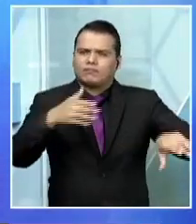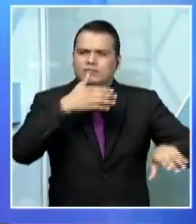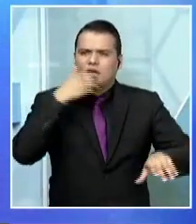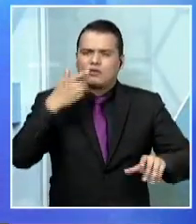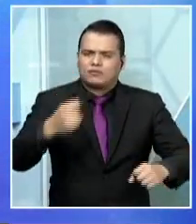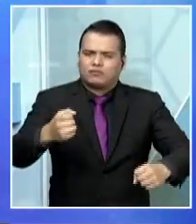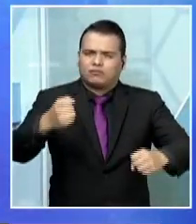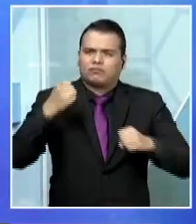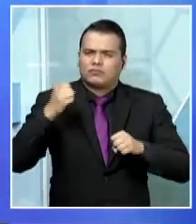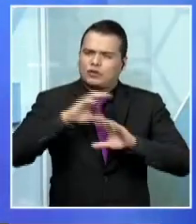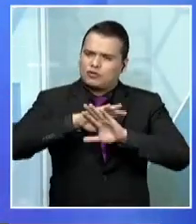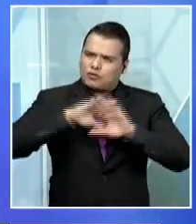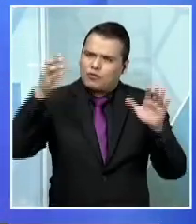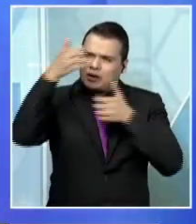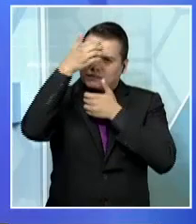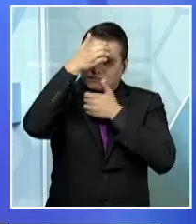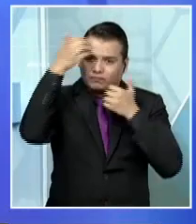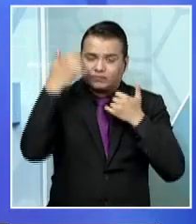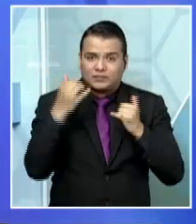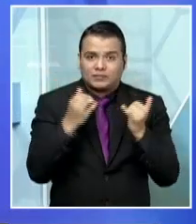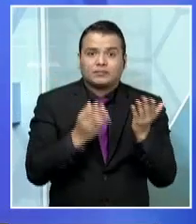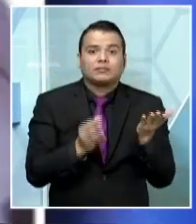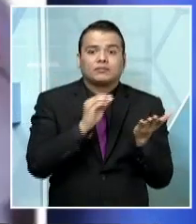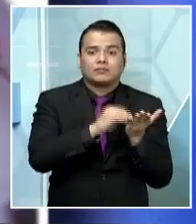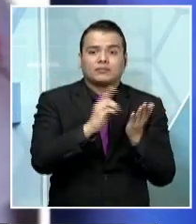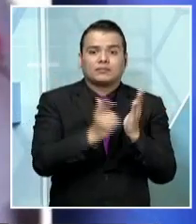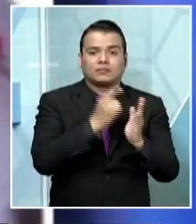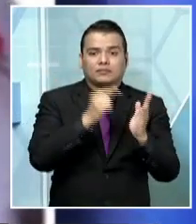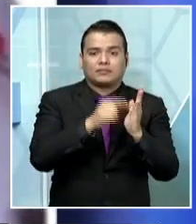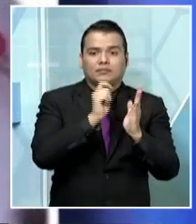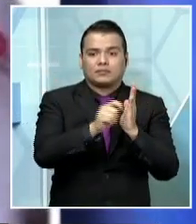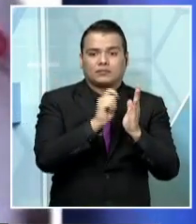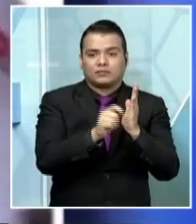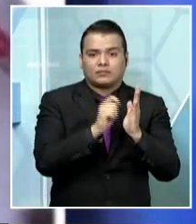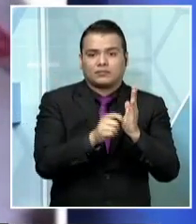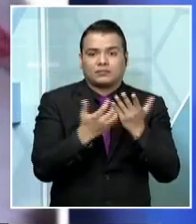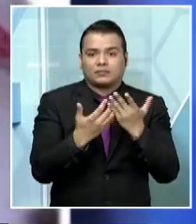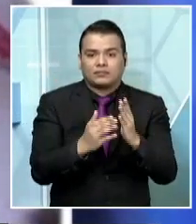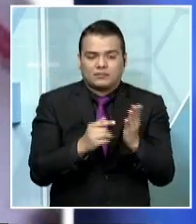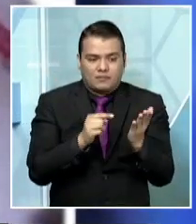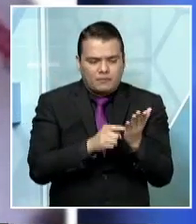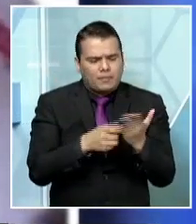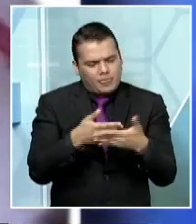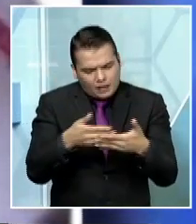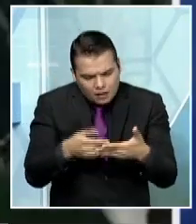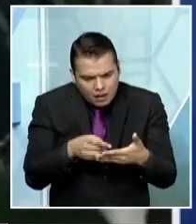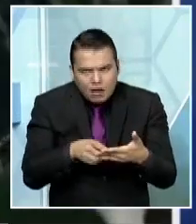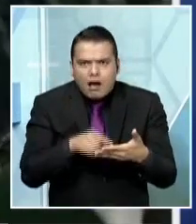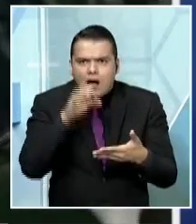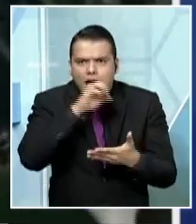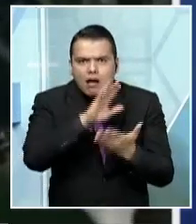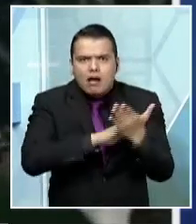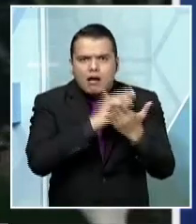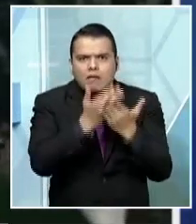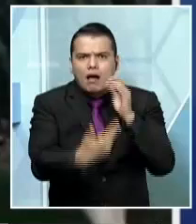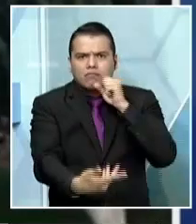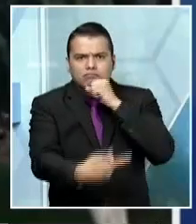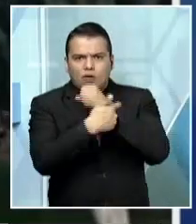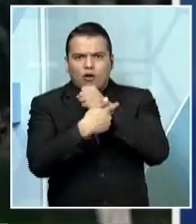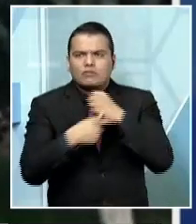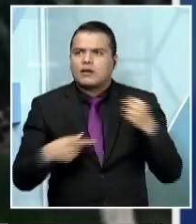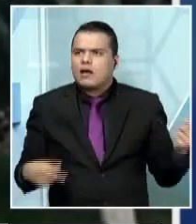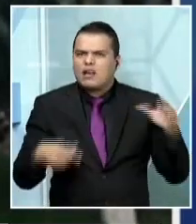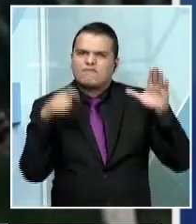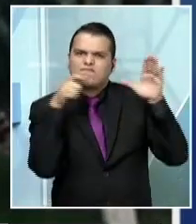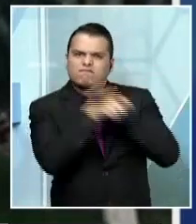plasmó en un libro y que, según su hijo, fue la razón para que lo asesinaran por considerarlo un traidor. Por esta situación